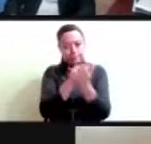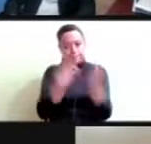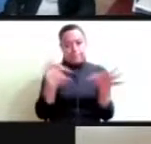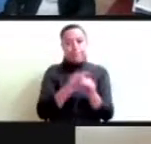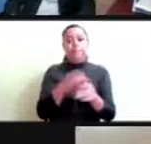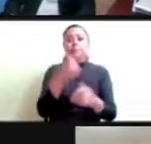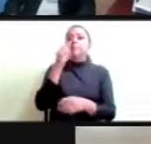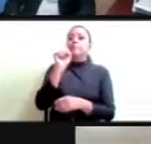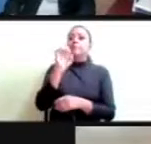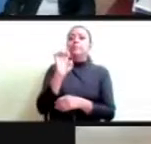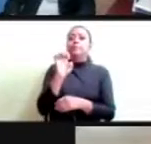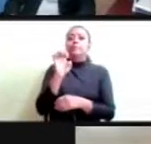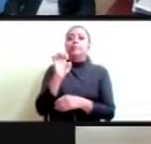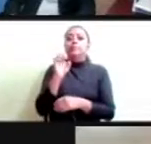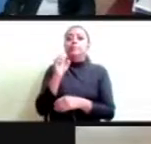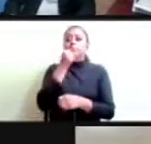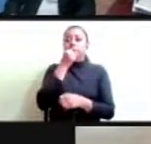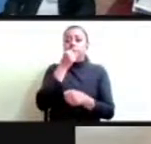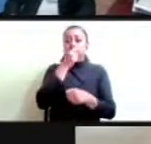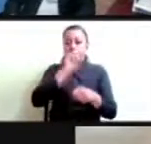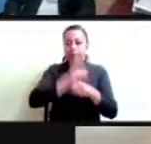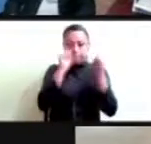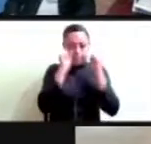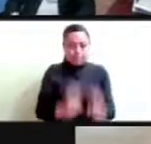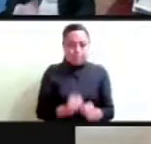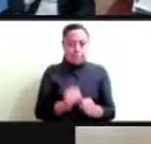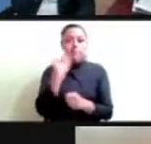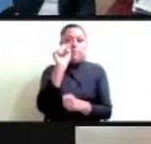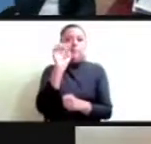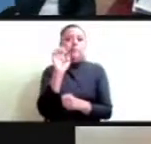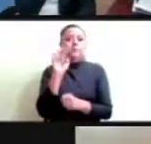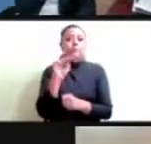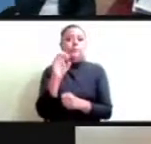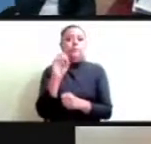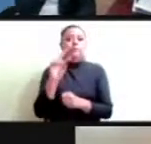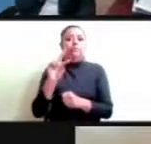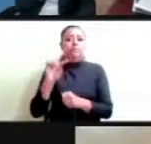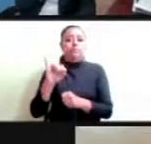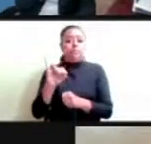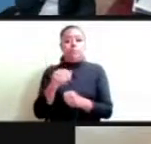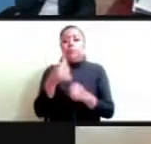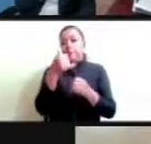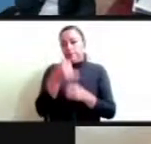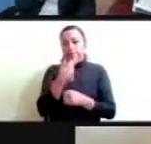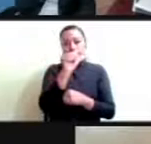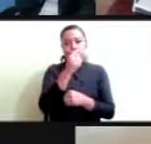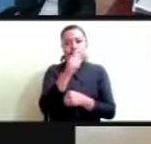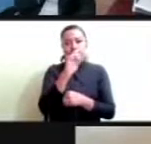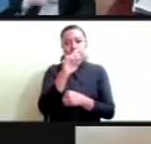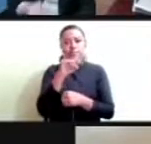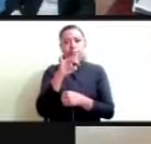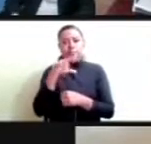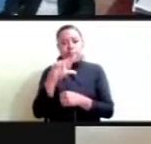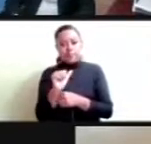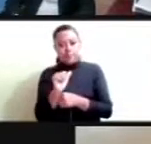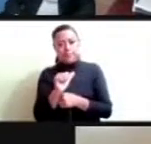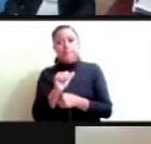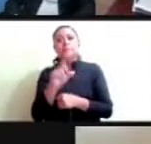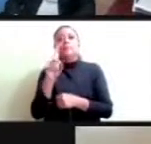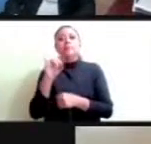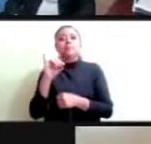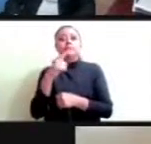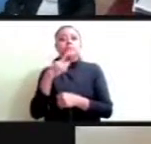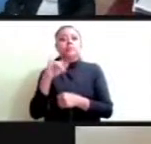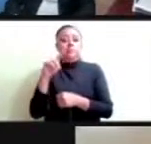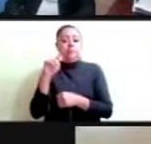Seguridad Ciudadana, a la Secretaría de Movilidad y a la Agencia Digital de Innovación Pública, todas del Gobierno de la Ciudad de México,